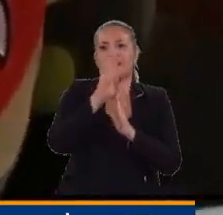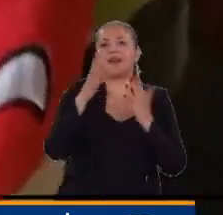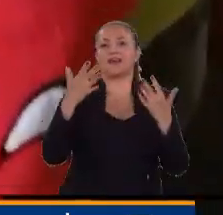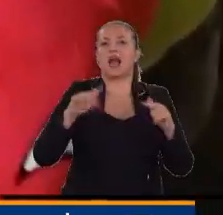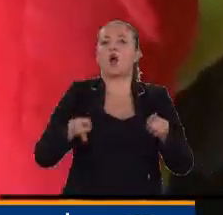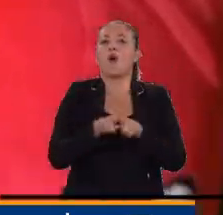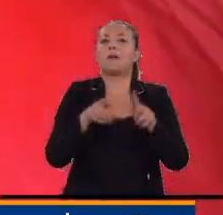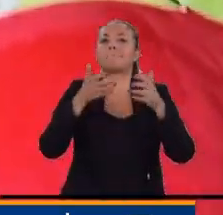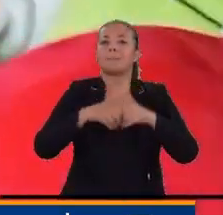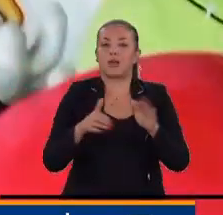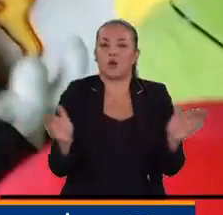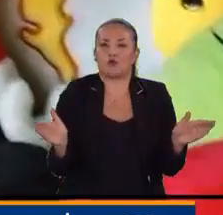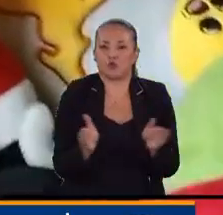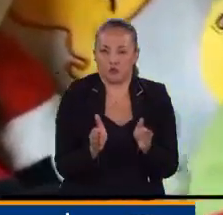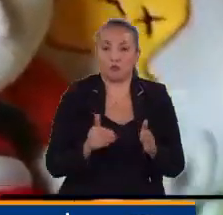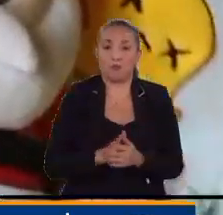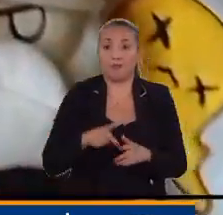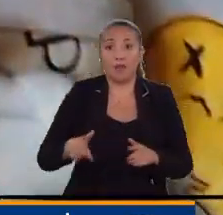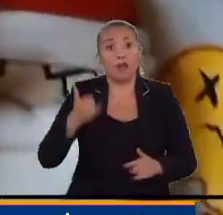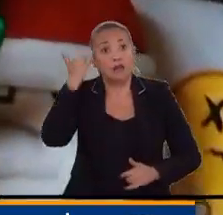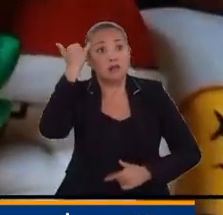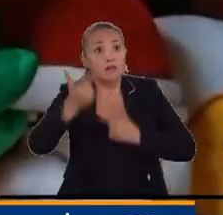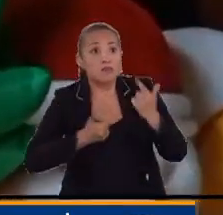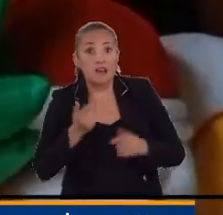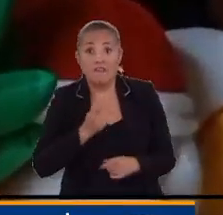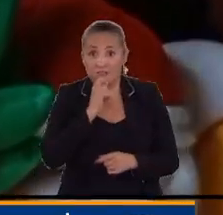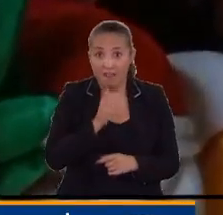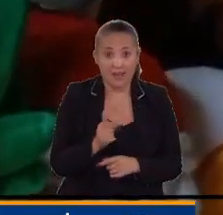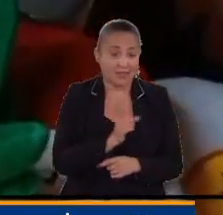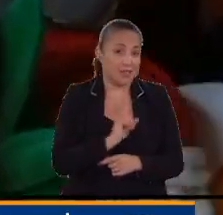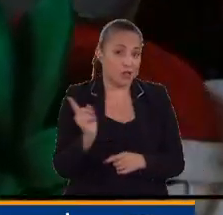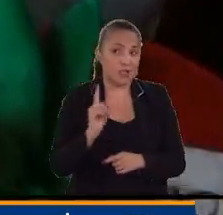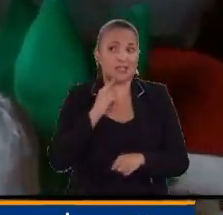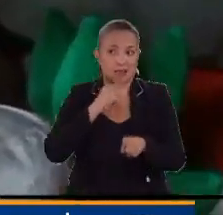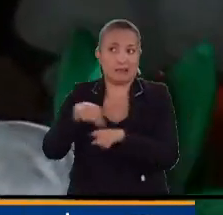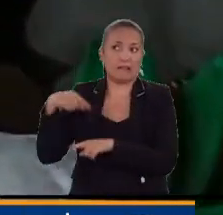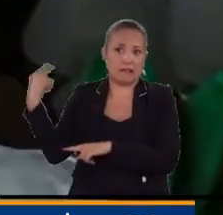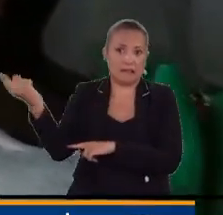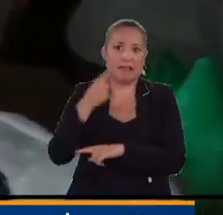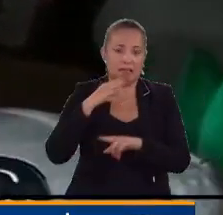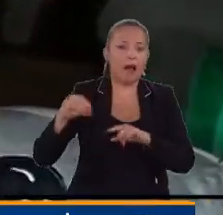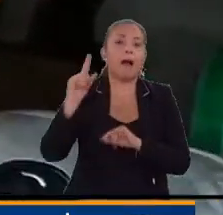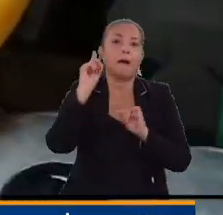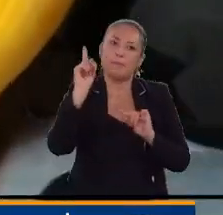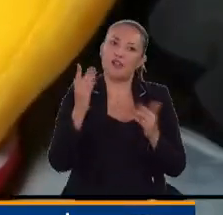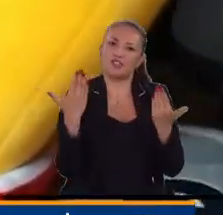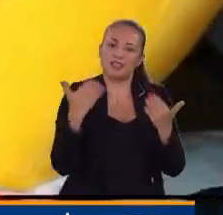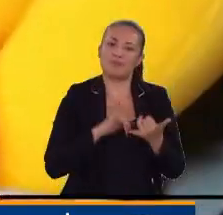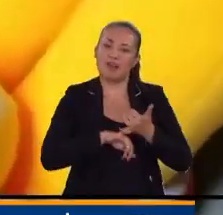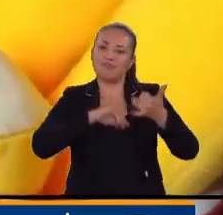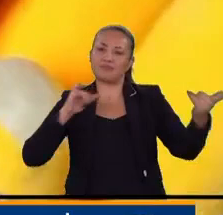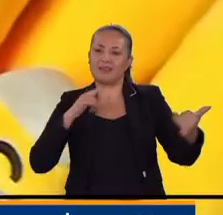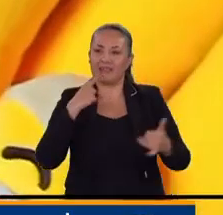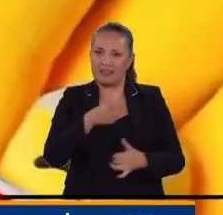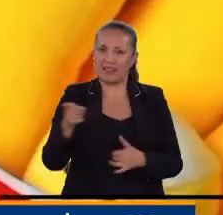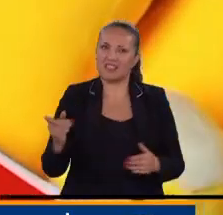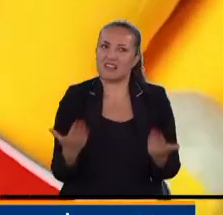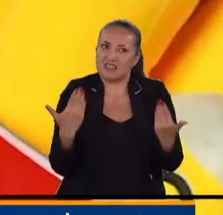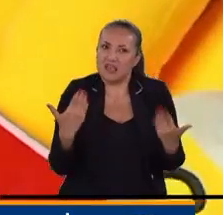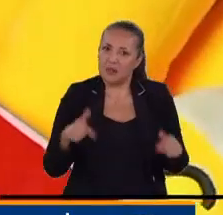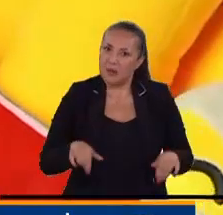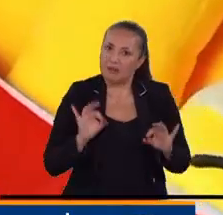una microempresa. Ser emprendedor no es una tarea fácil, dicen, pero vale la pena la independencia según estos